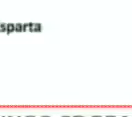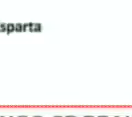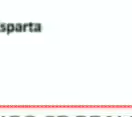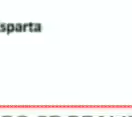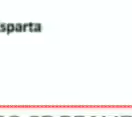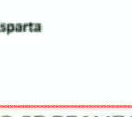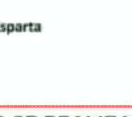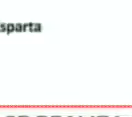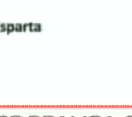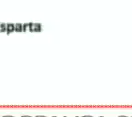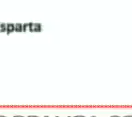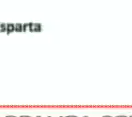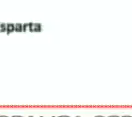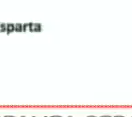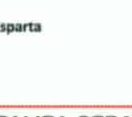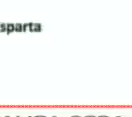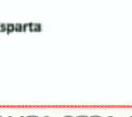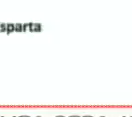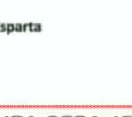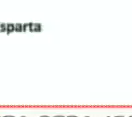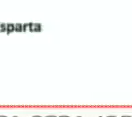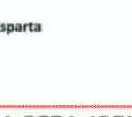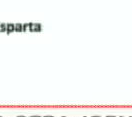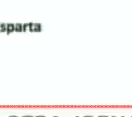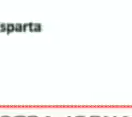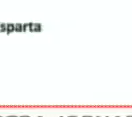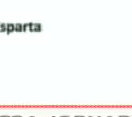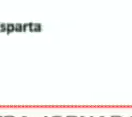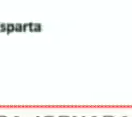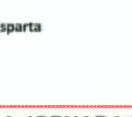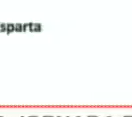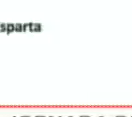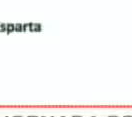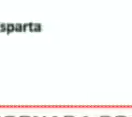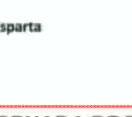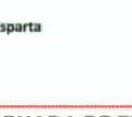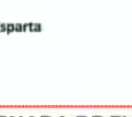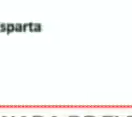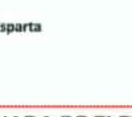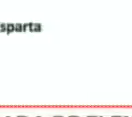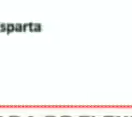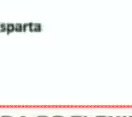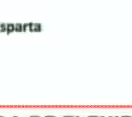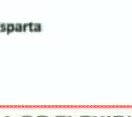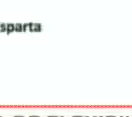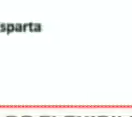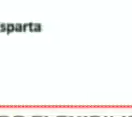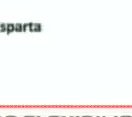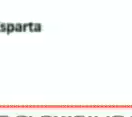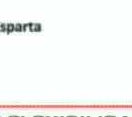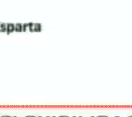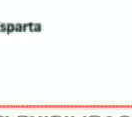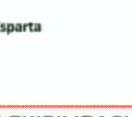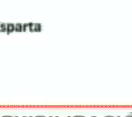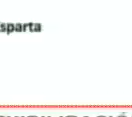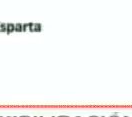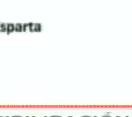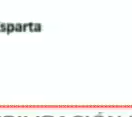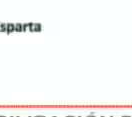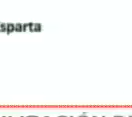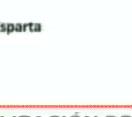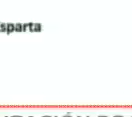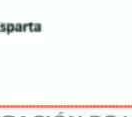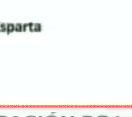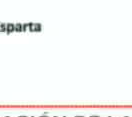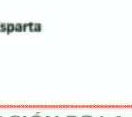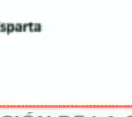alertado permanentemente que tanto Brasil como Colombia son una amenaza epidemiológica para